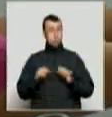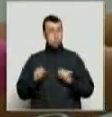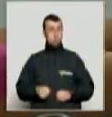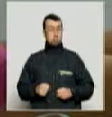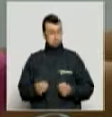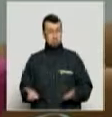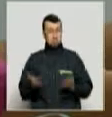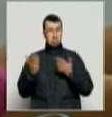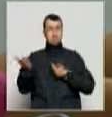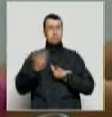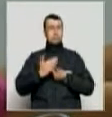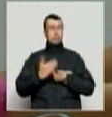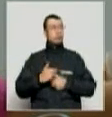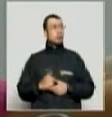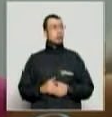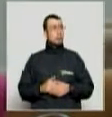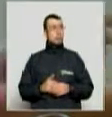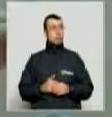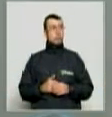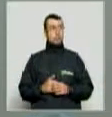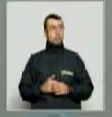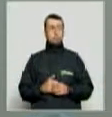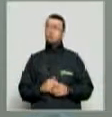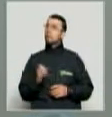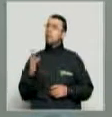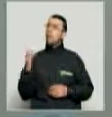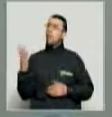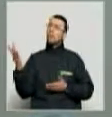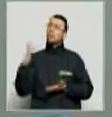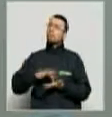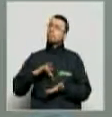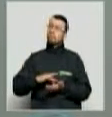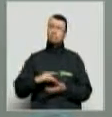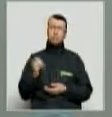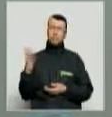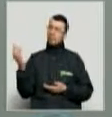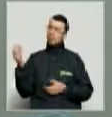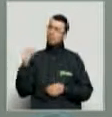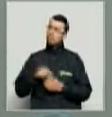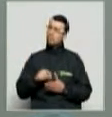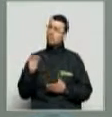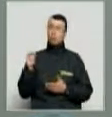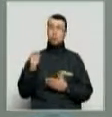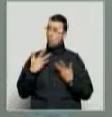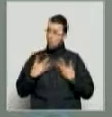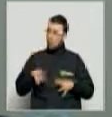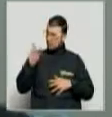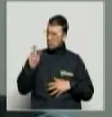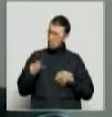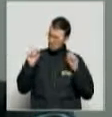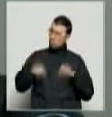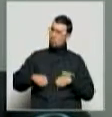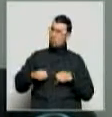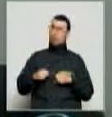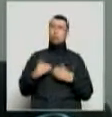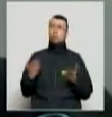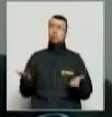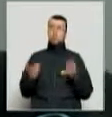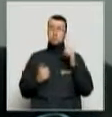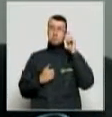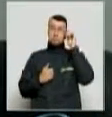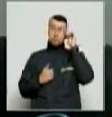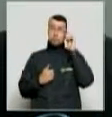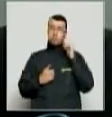arterias. Es una terapia de cuántas sesiones, lo puede hacer todo tipo de personas, se puede hacer